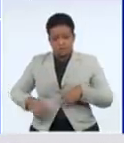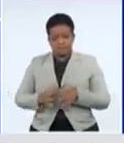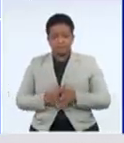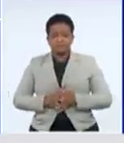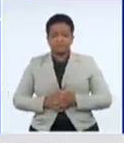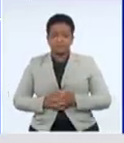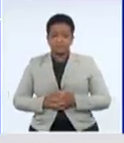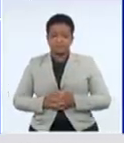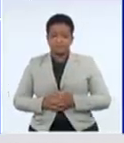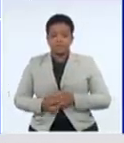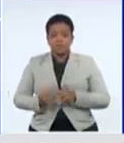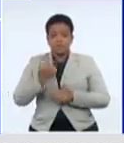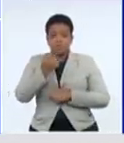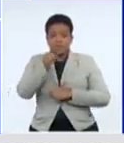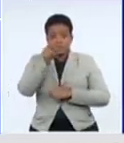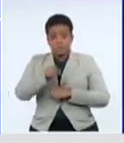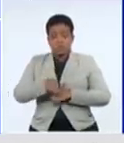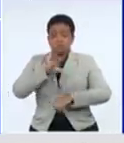una persona con cáncer,